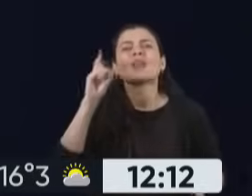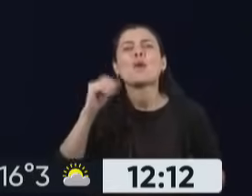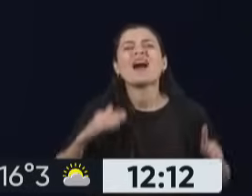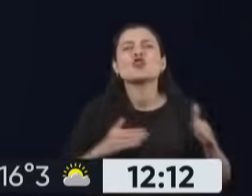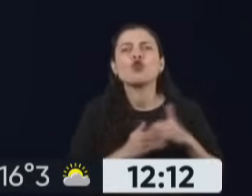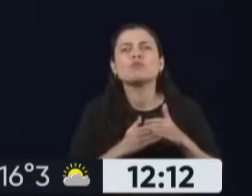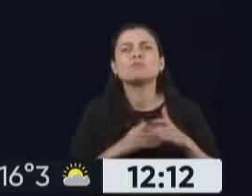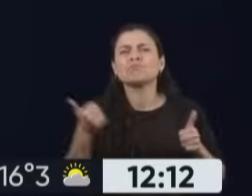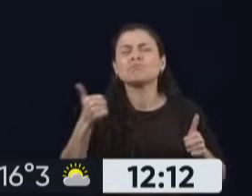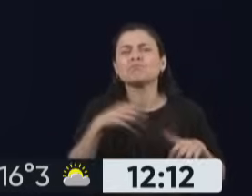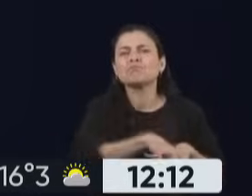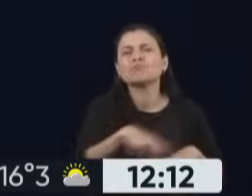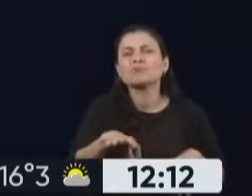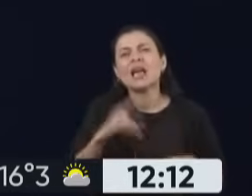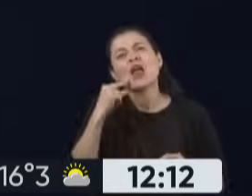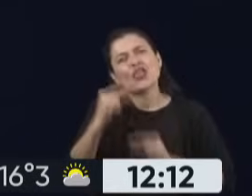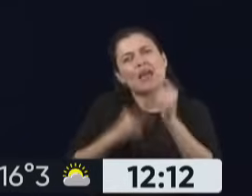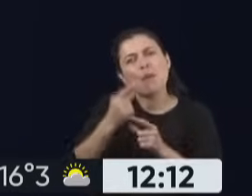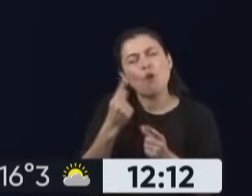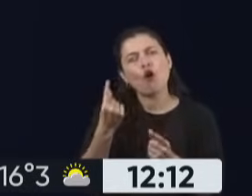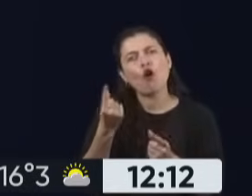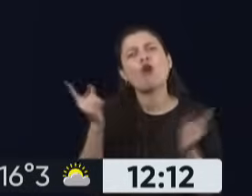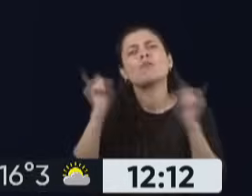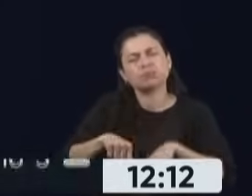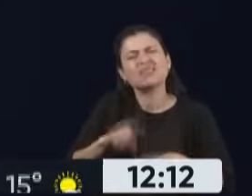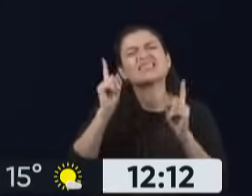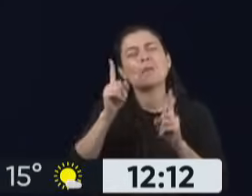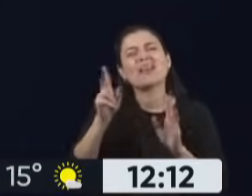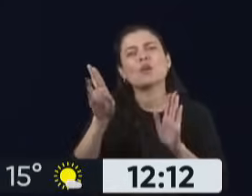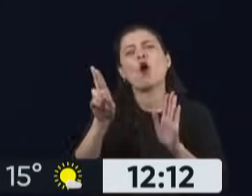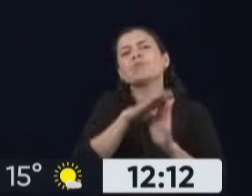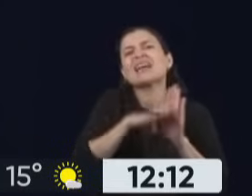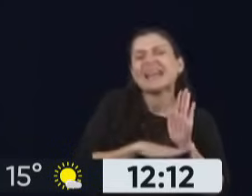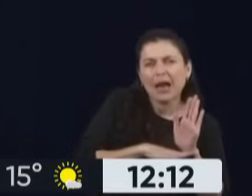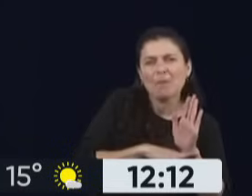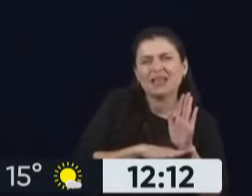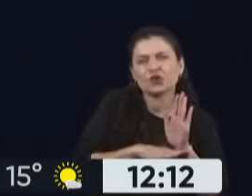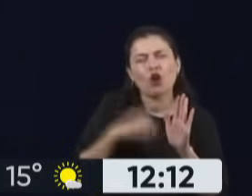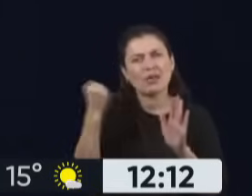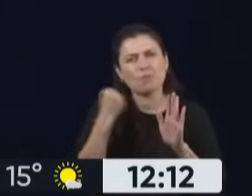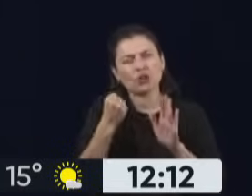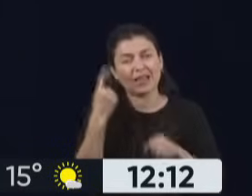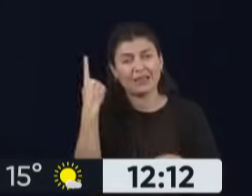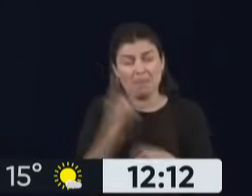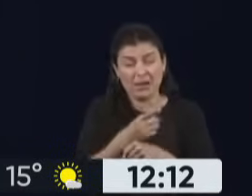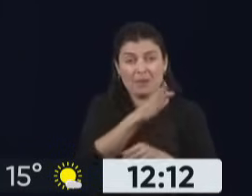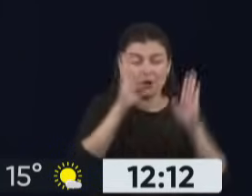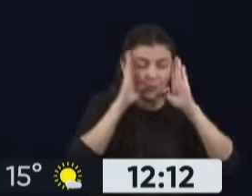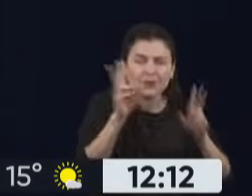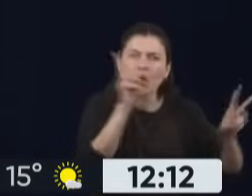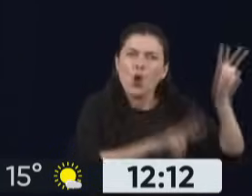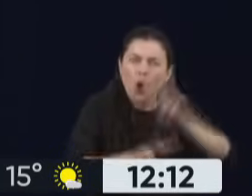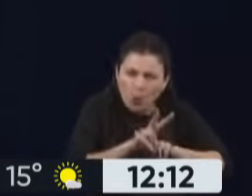estar publicando normas complementarias a este cambio de régimen, que tienen esencialmente dos focos. Uno es reducir la